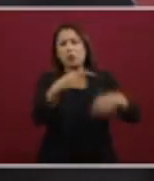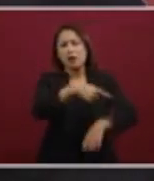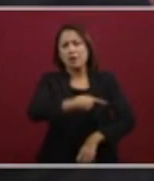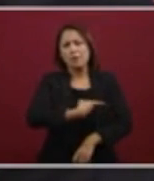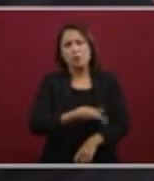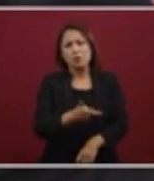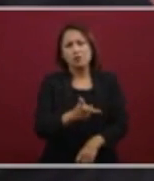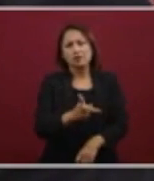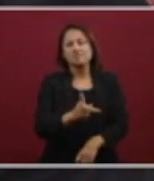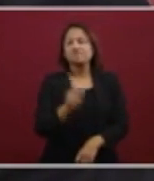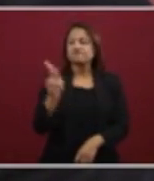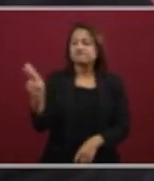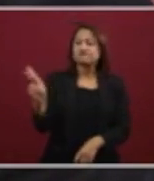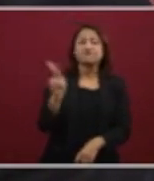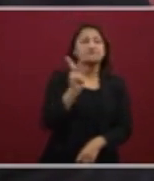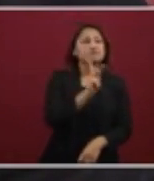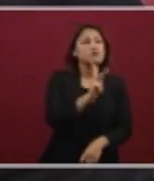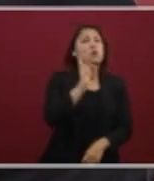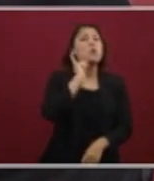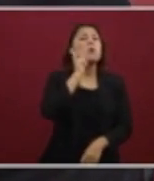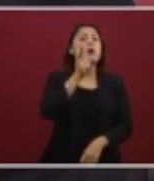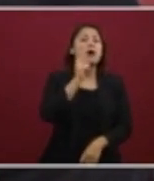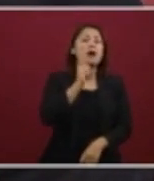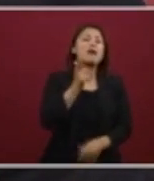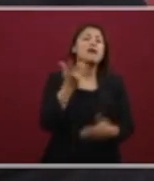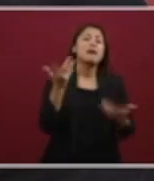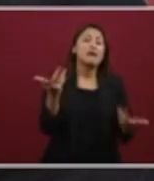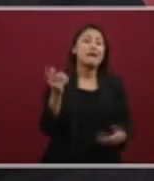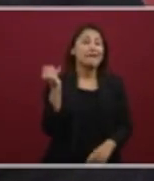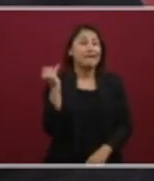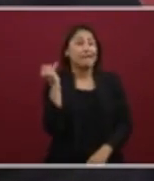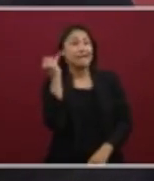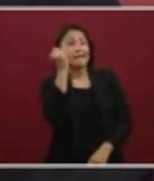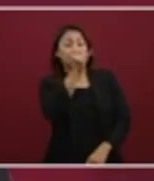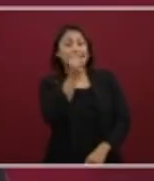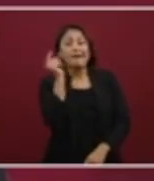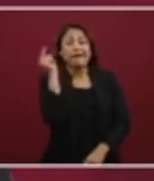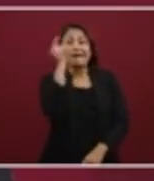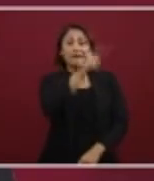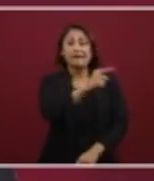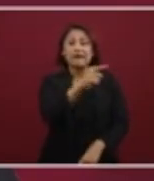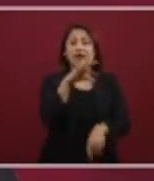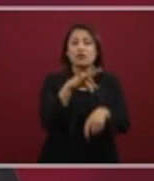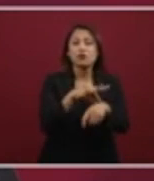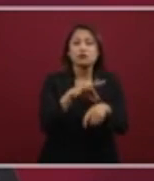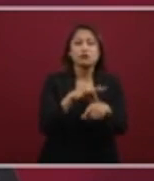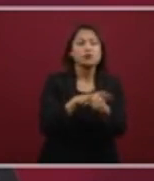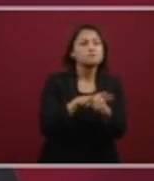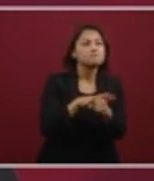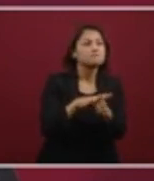que no falten los médicos, que no falten los medicamentos, y en todos los hospitales.